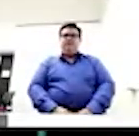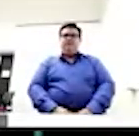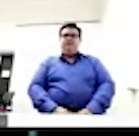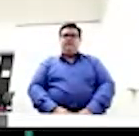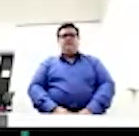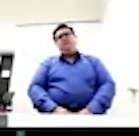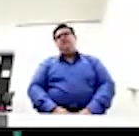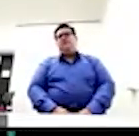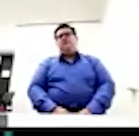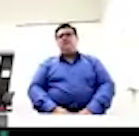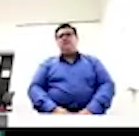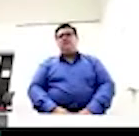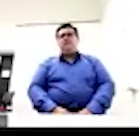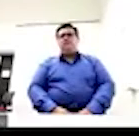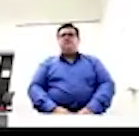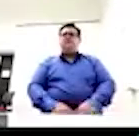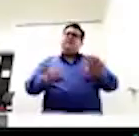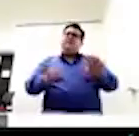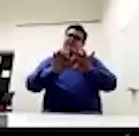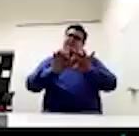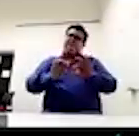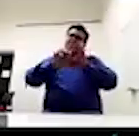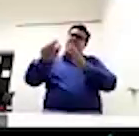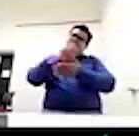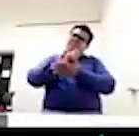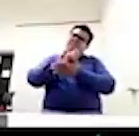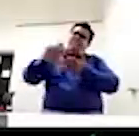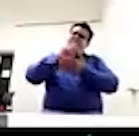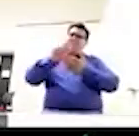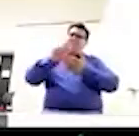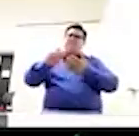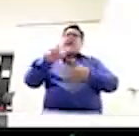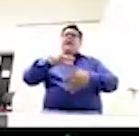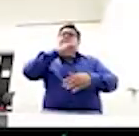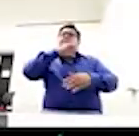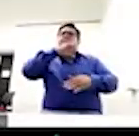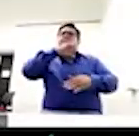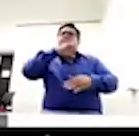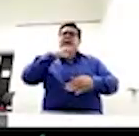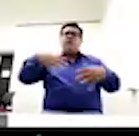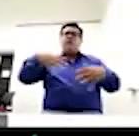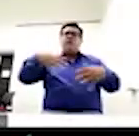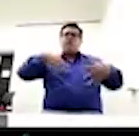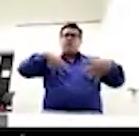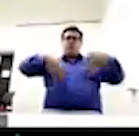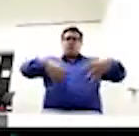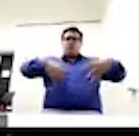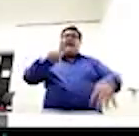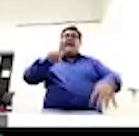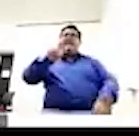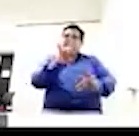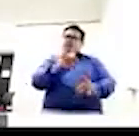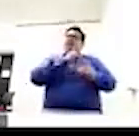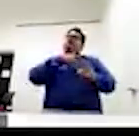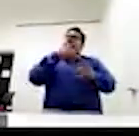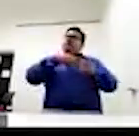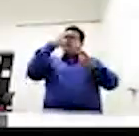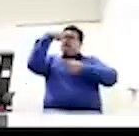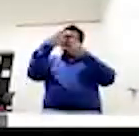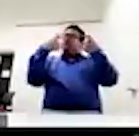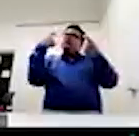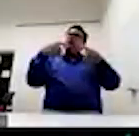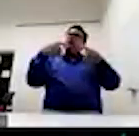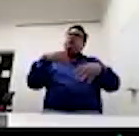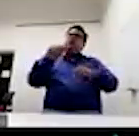Escribir Perra de Seis Tetas, preñada de incertidumbre, me abrió la puerta para ver de cerca, de manera muy honesta, mi postura sobre el arte